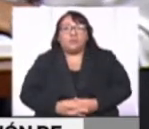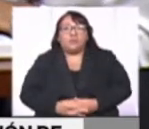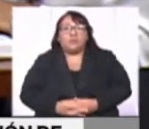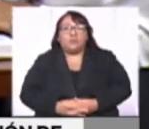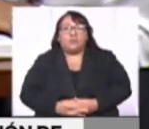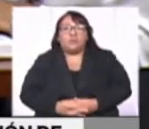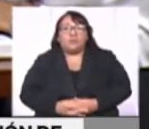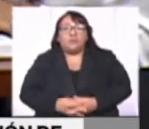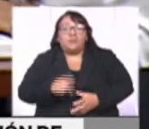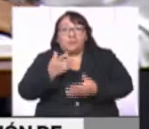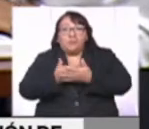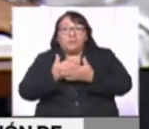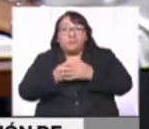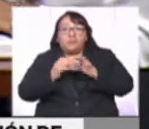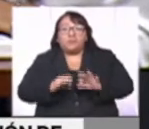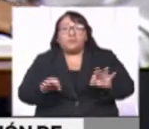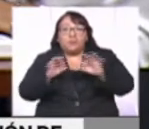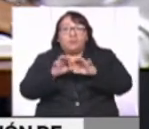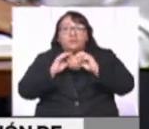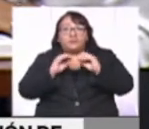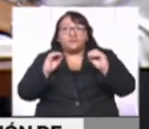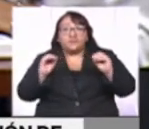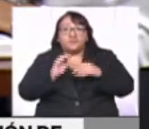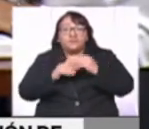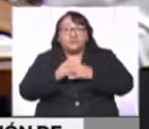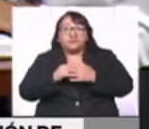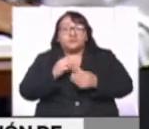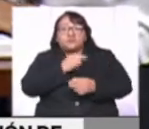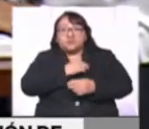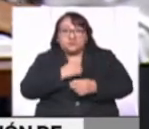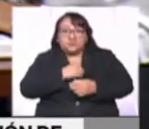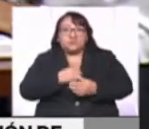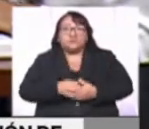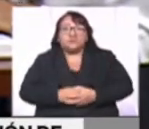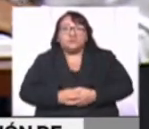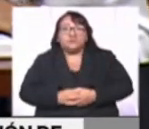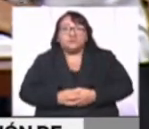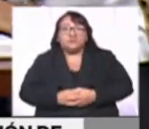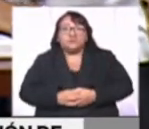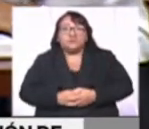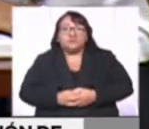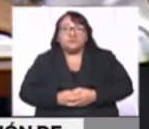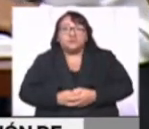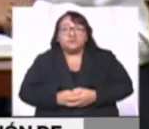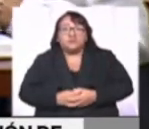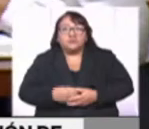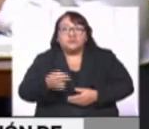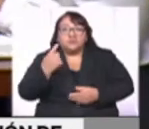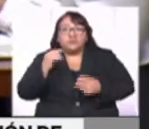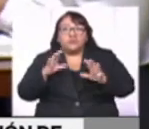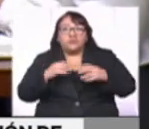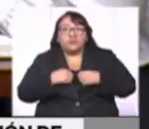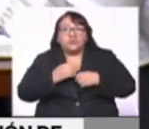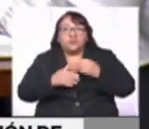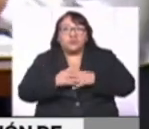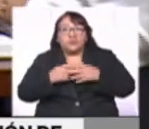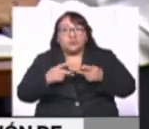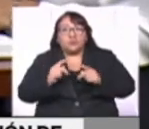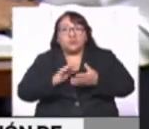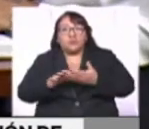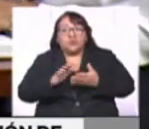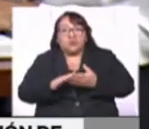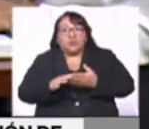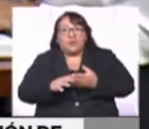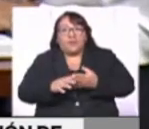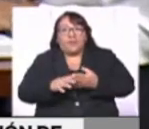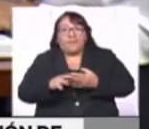Esta propuesta es importante para llamar la atención del Poder Ejecutivo, a fin de que adopte las acciones correspondientes que permitan mejorar